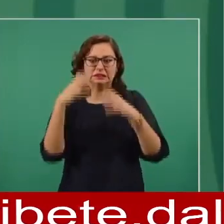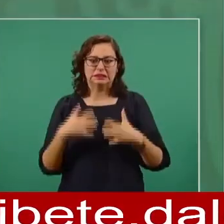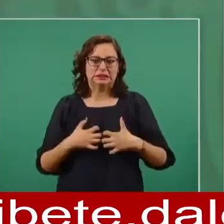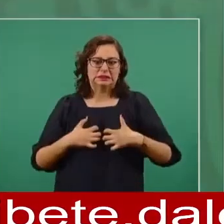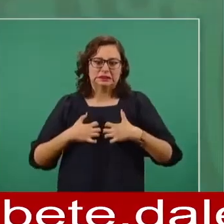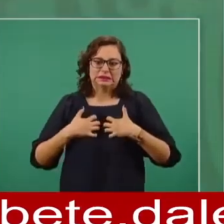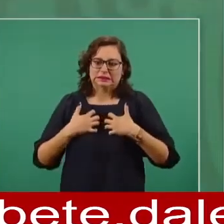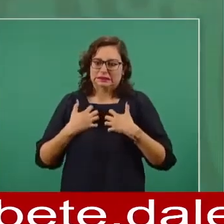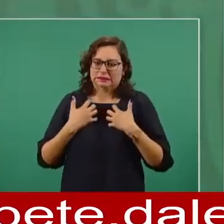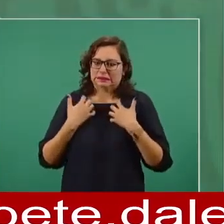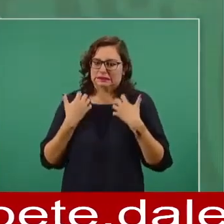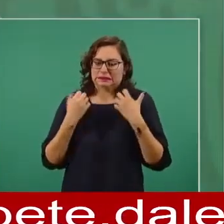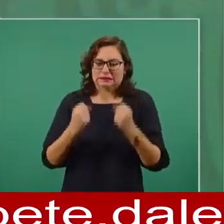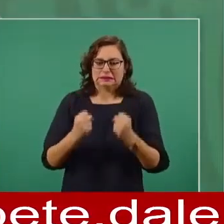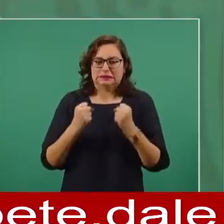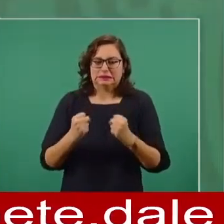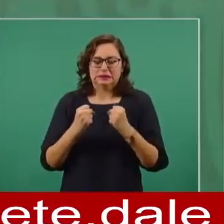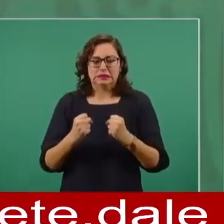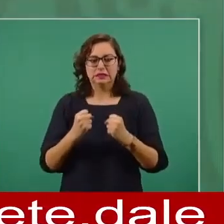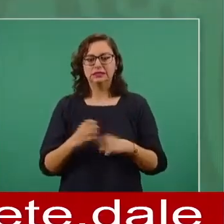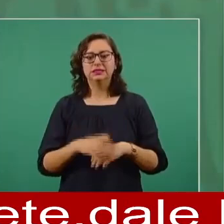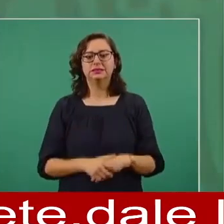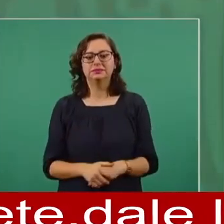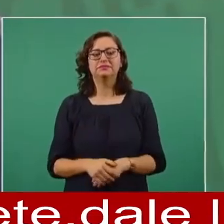Ayer dieron a conocer una encuesta.